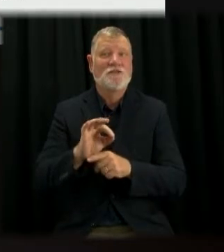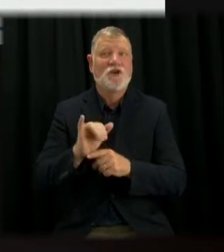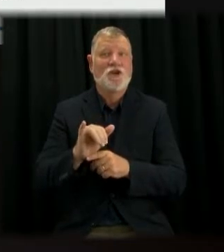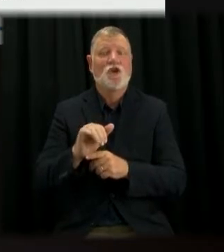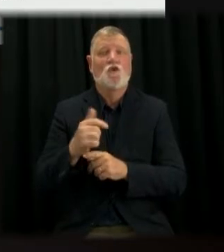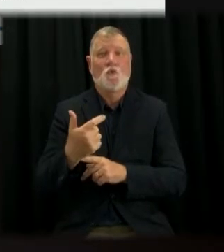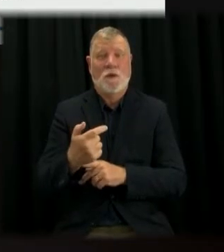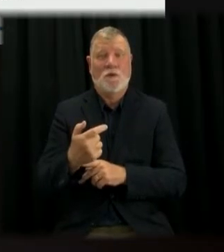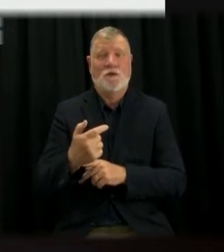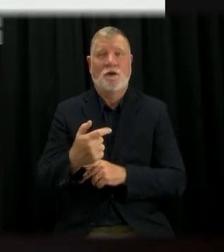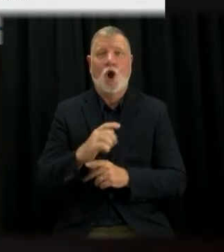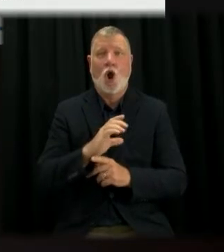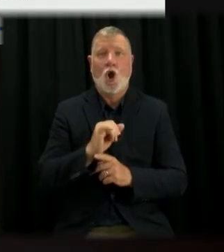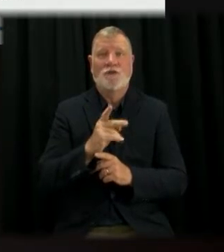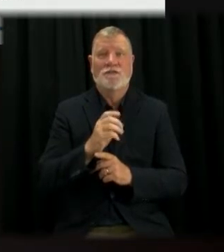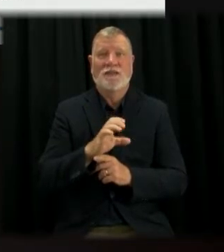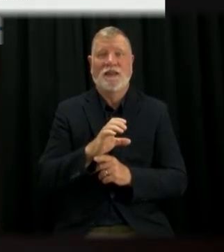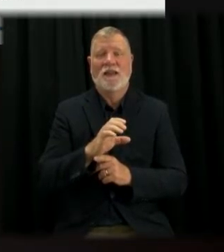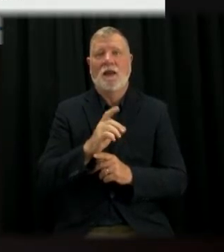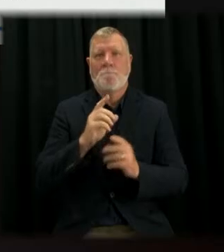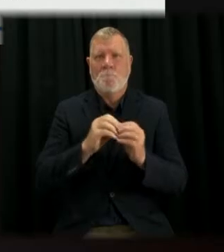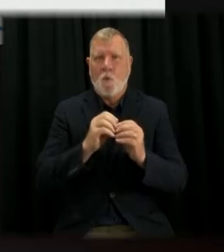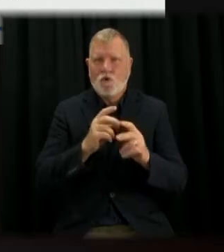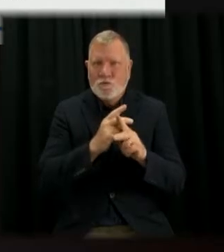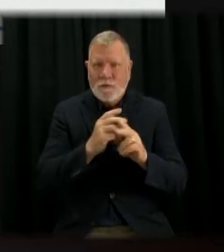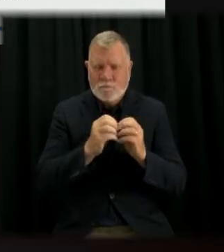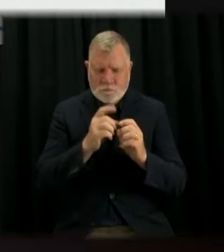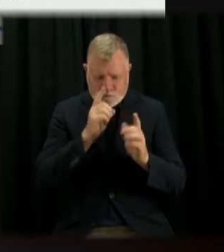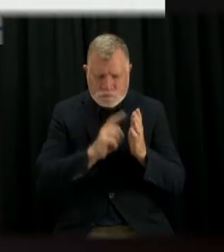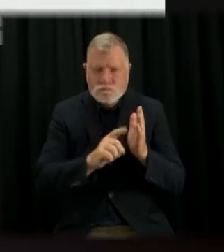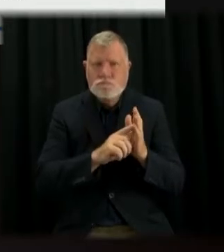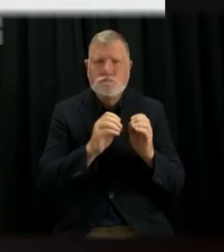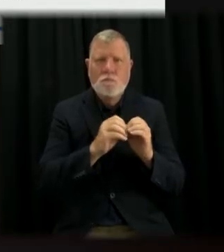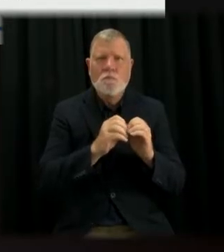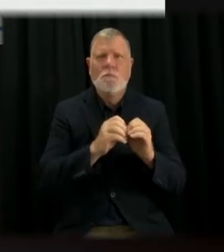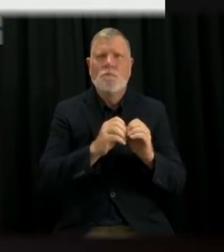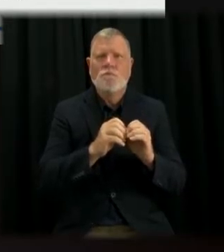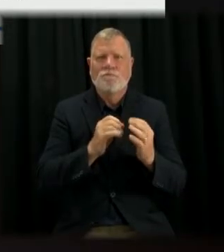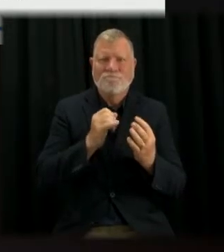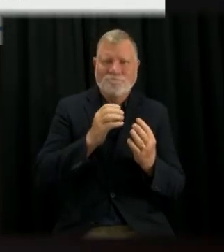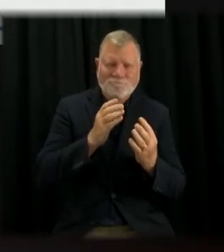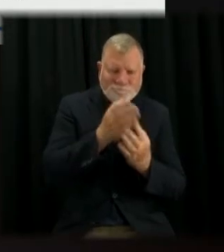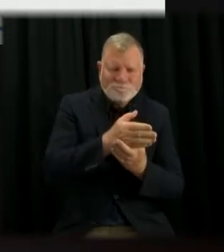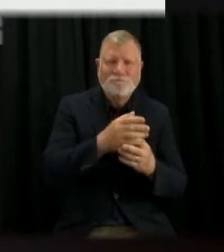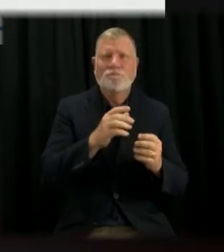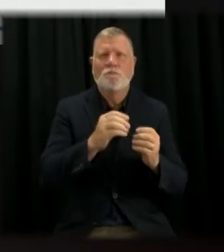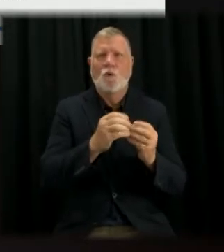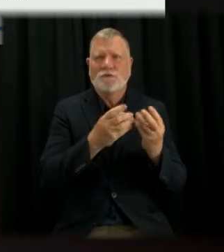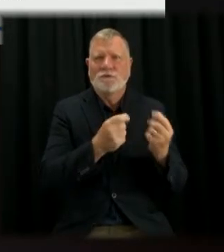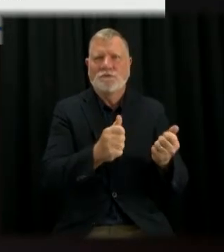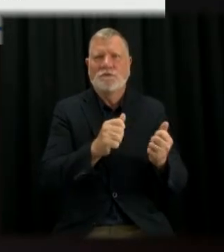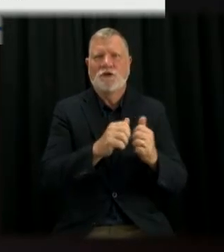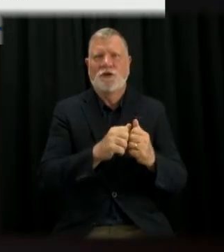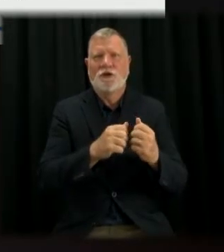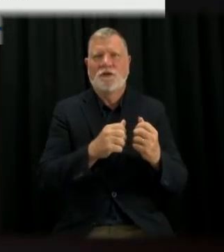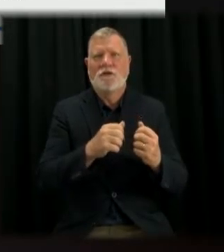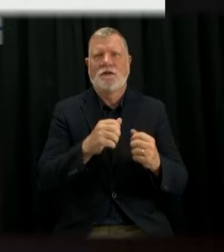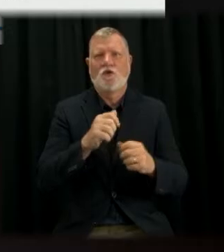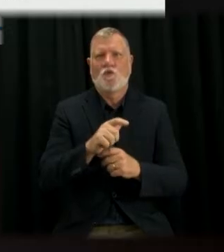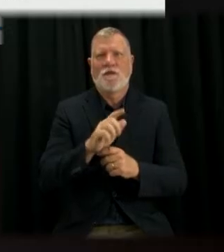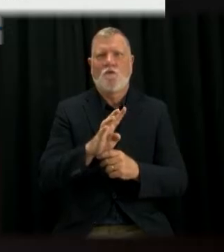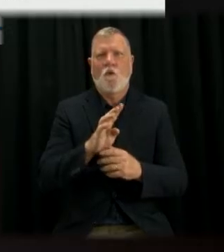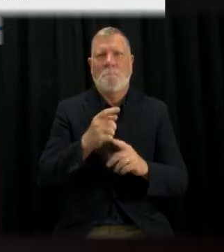21. Es requerido por COSEC para que tenga intervenciones de subversión para intervenir rápidamente y eficientemente con